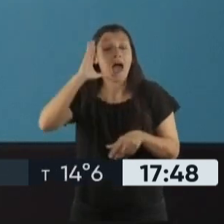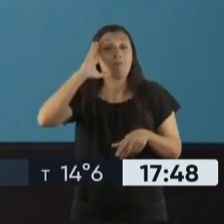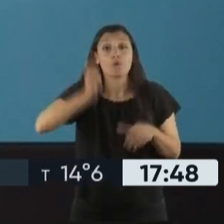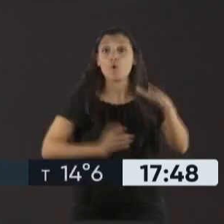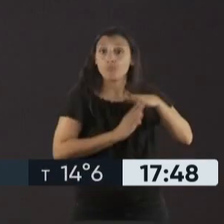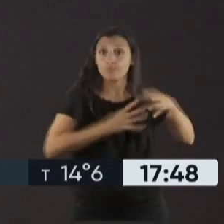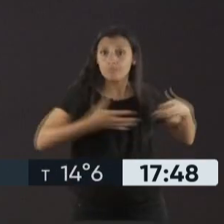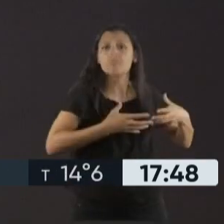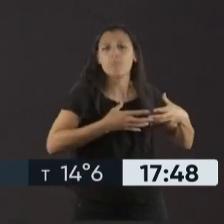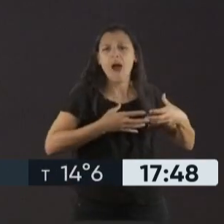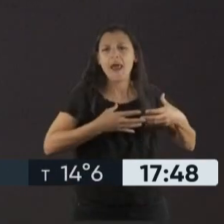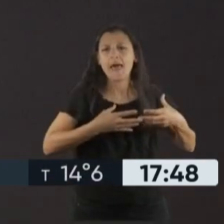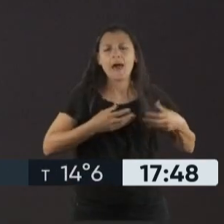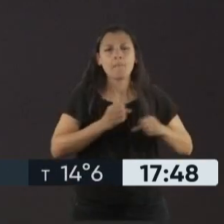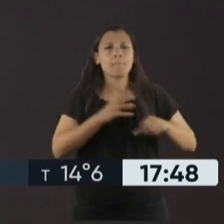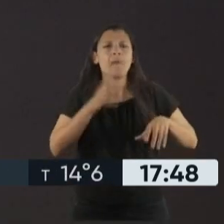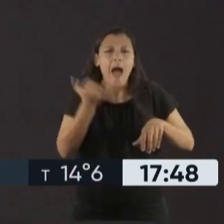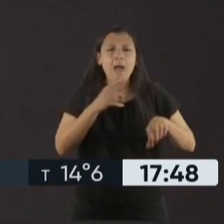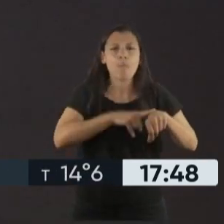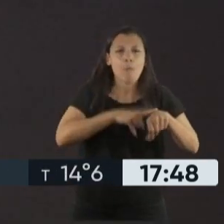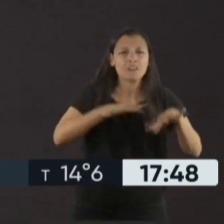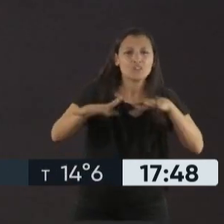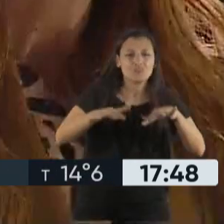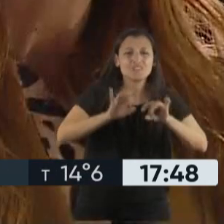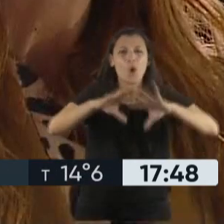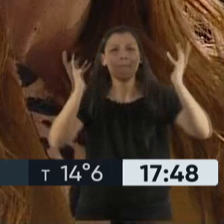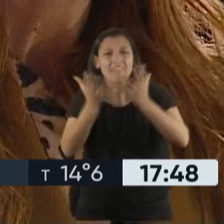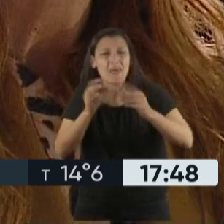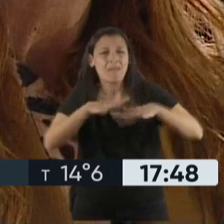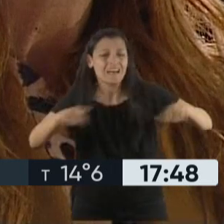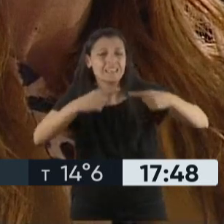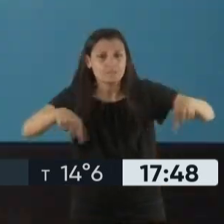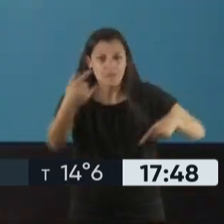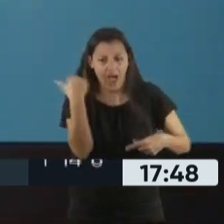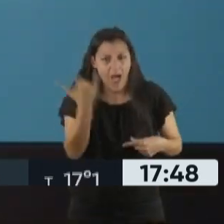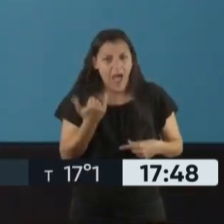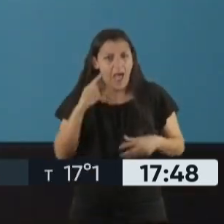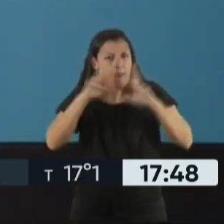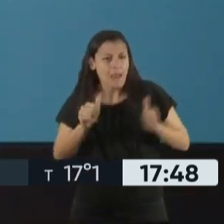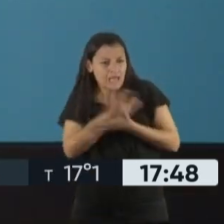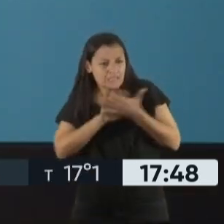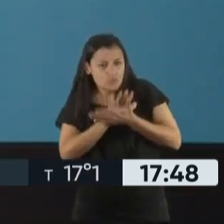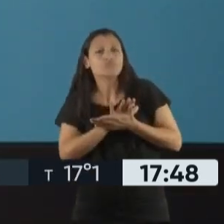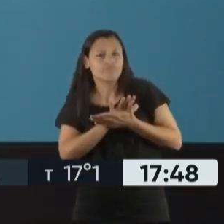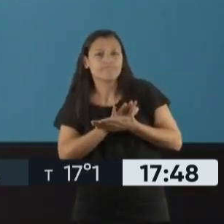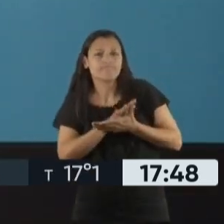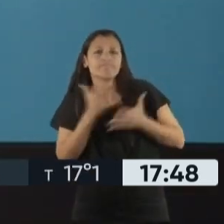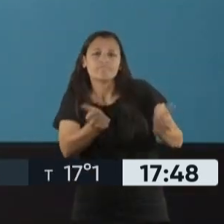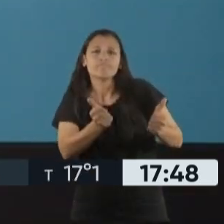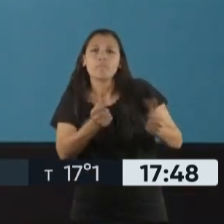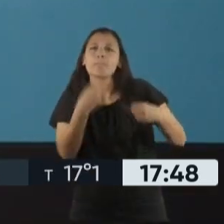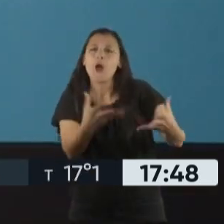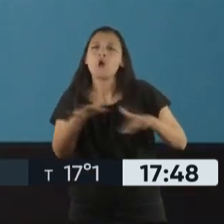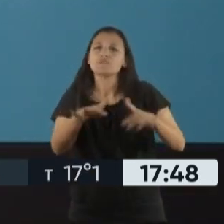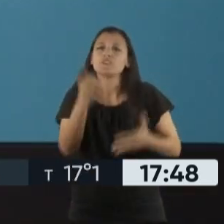públicas para lidiar con lo peor que nos presentaba la pandemia en términos económicos y sociales. Y desde el punto de vista